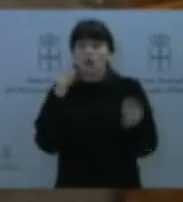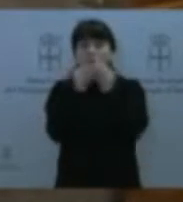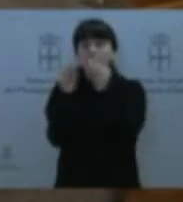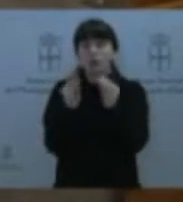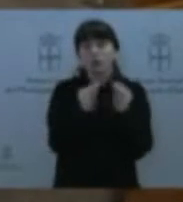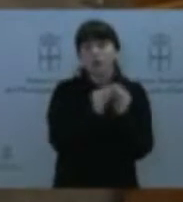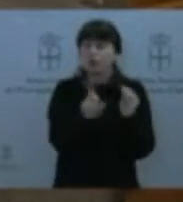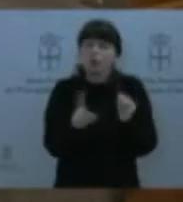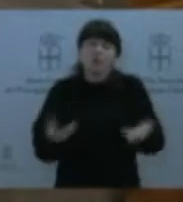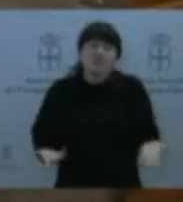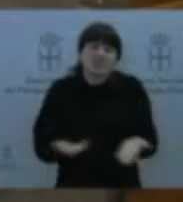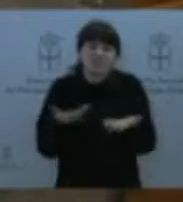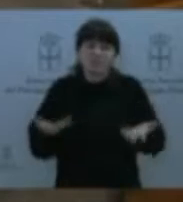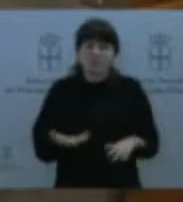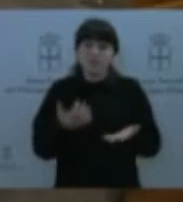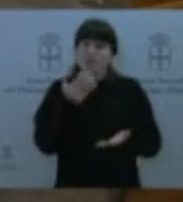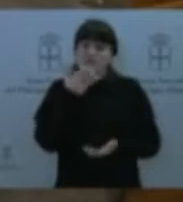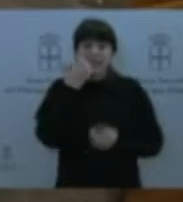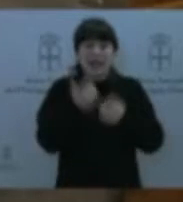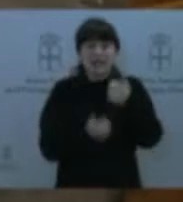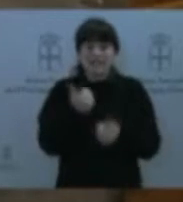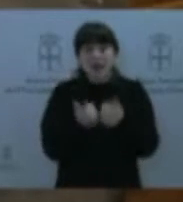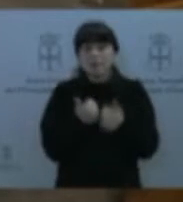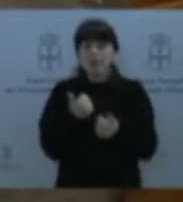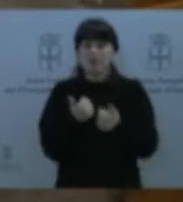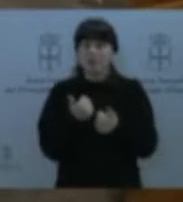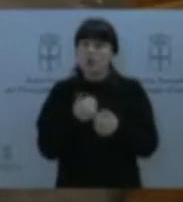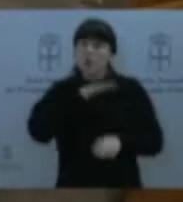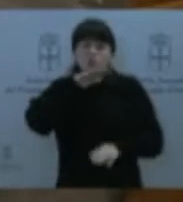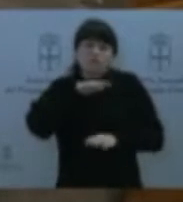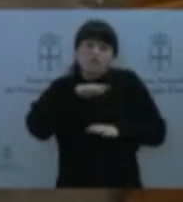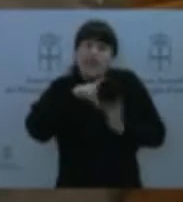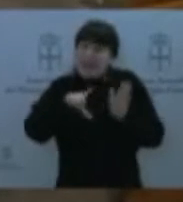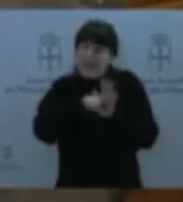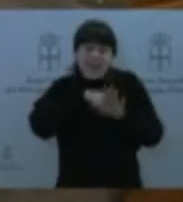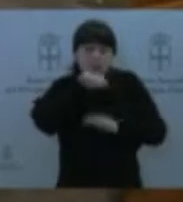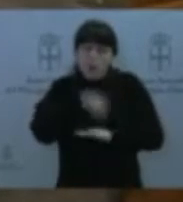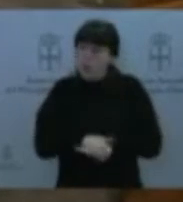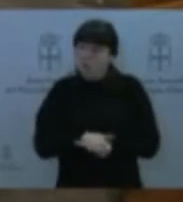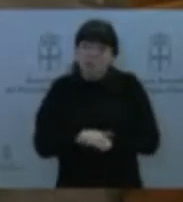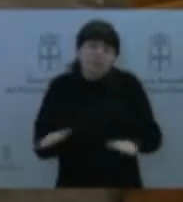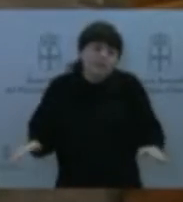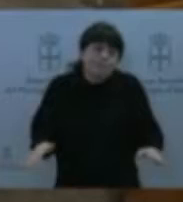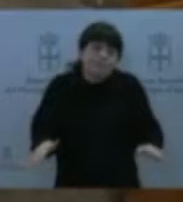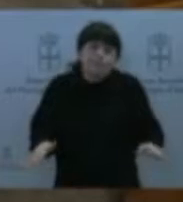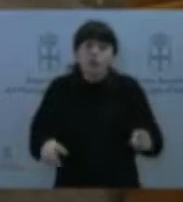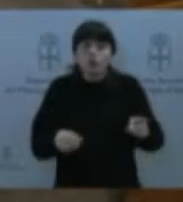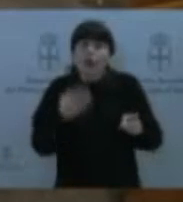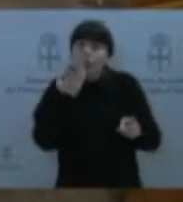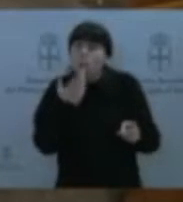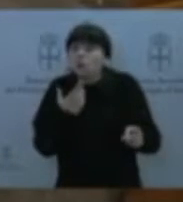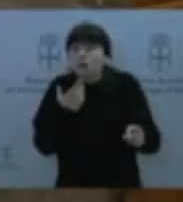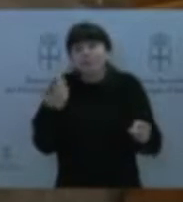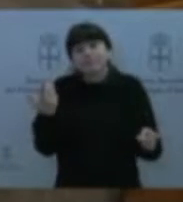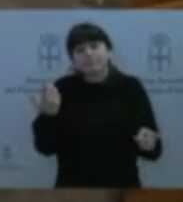se sujeta a las bases establecidas, que le guste o no le guste es otra cuestión, o que lo juzgue adecuado